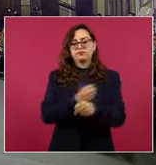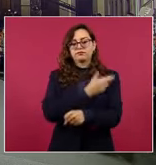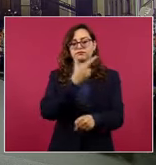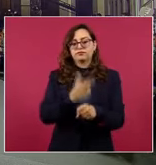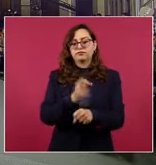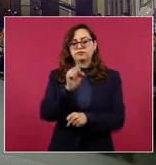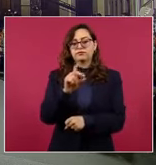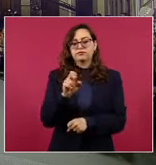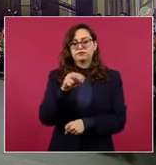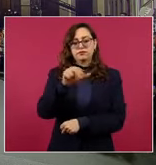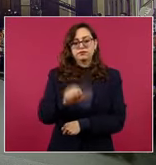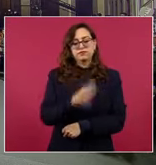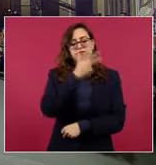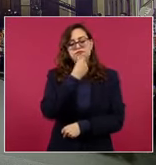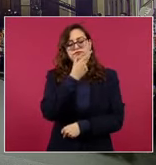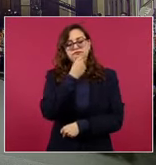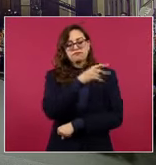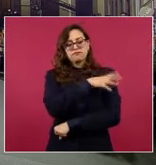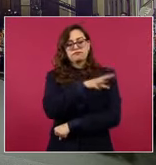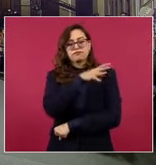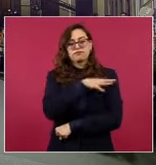Nacional, Luis Crescencio Sandoval.